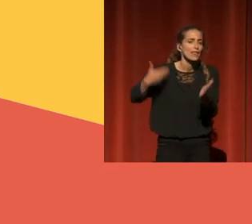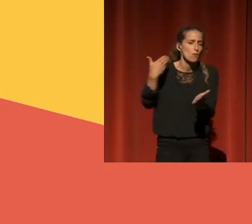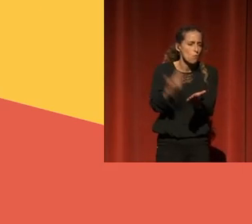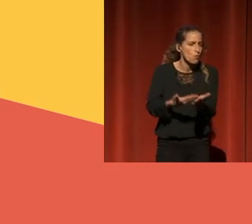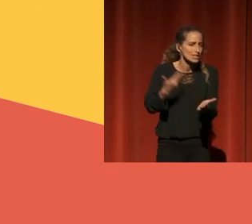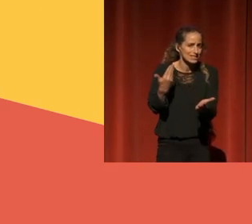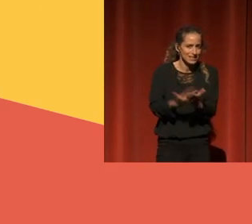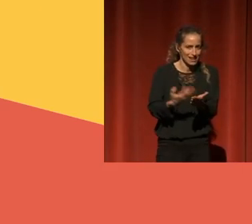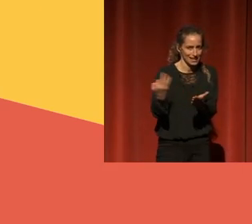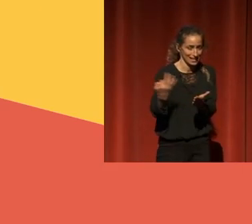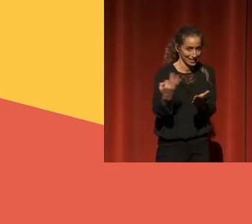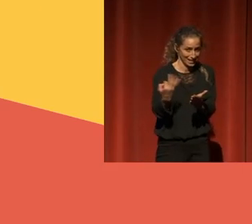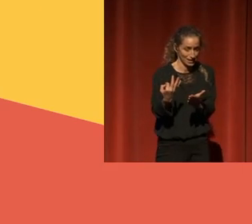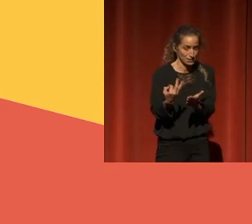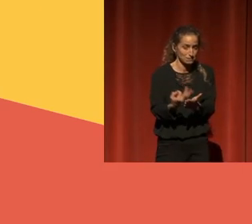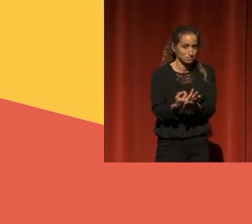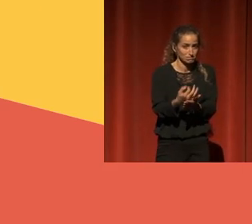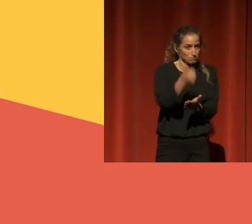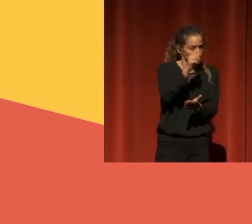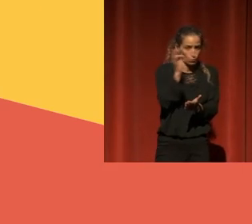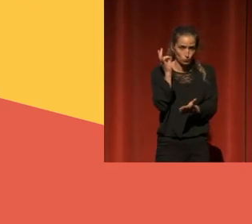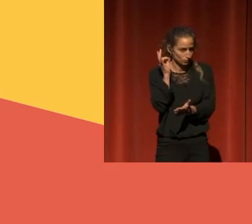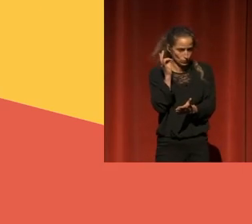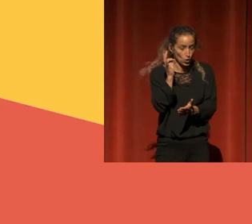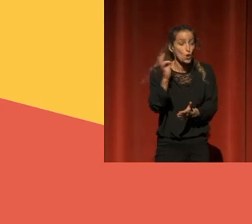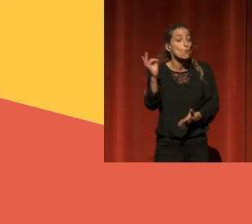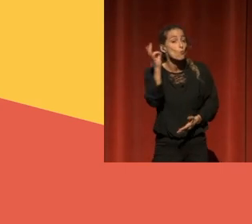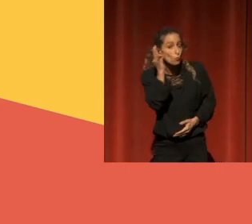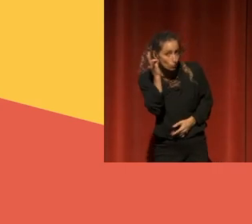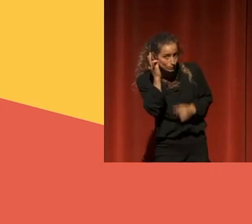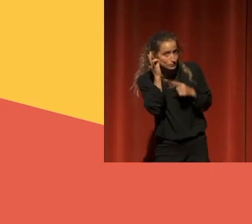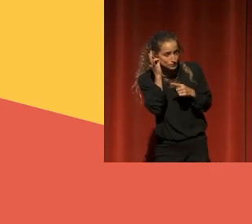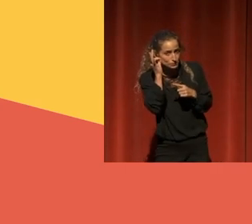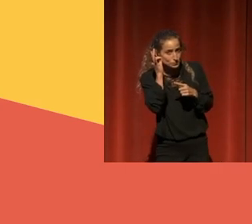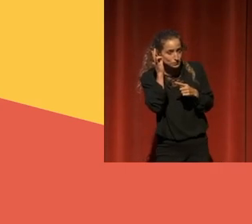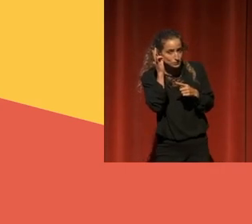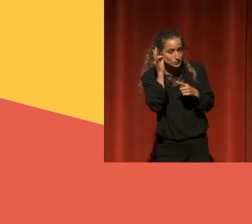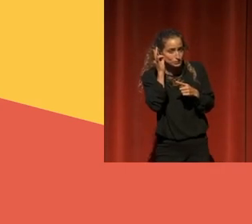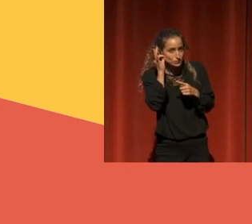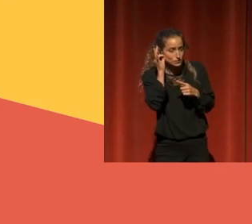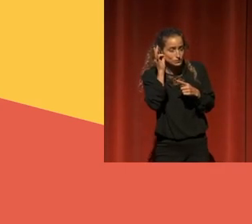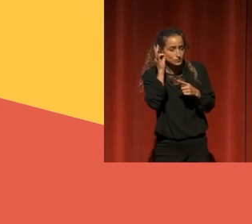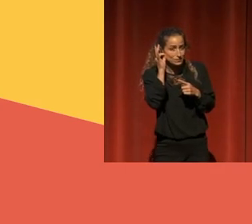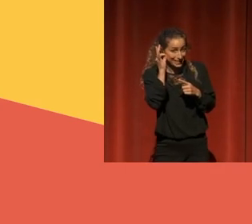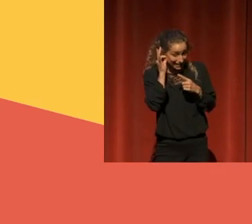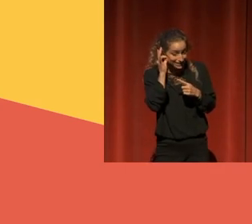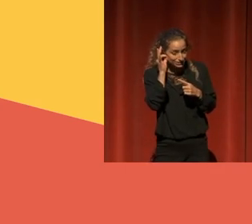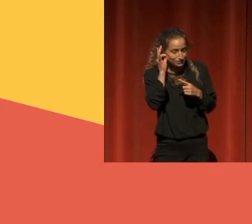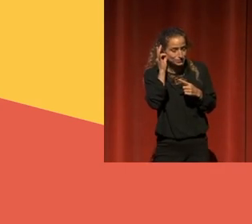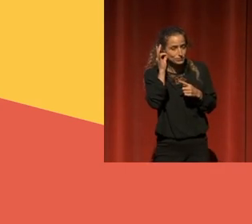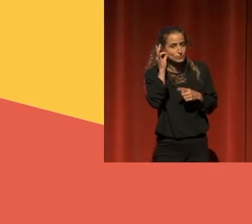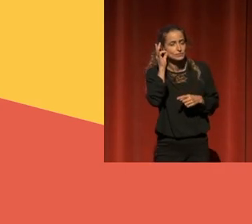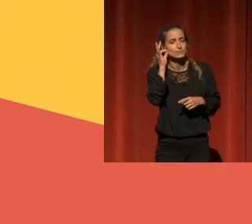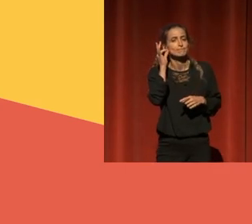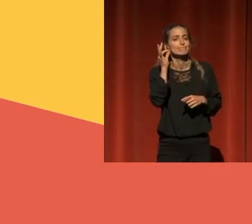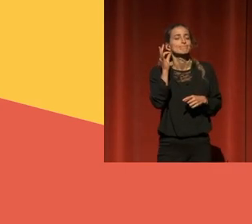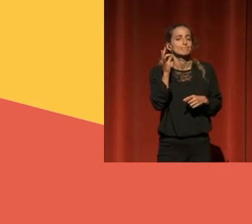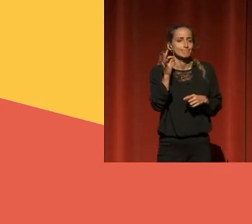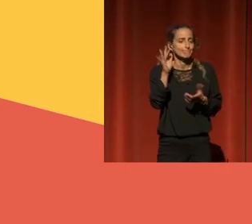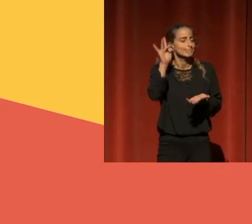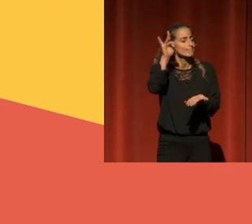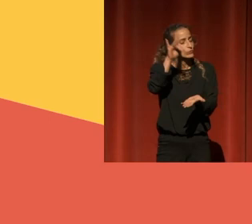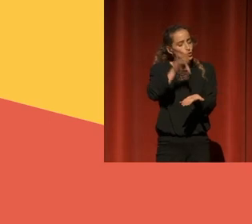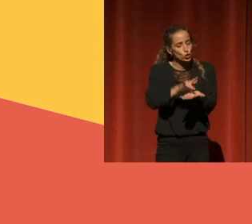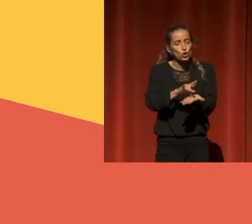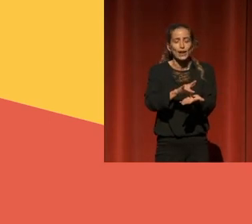que el género femenino es eh el que eh tiene el mayor número